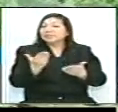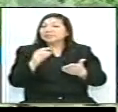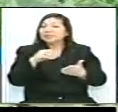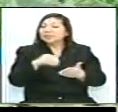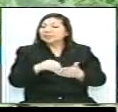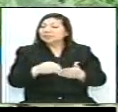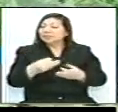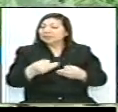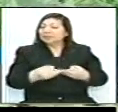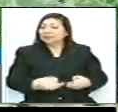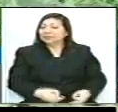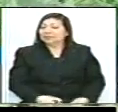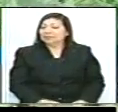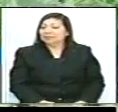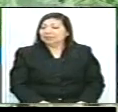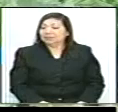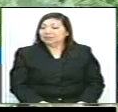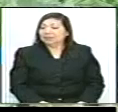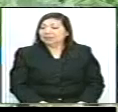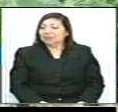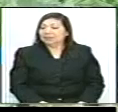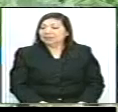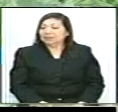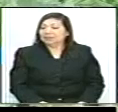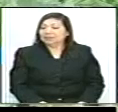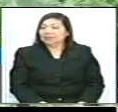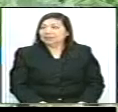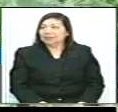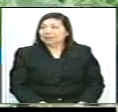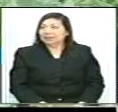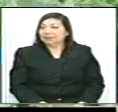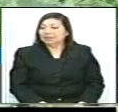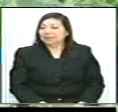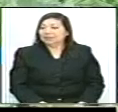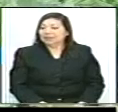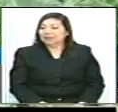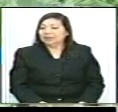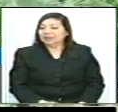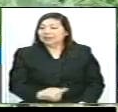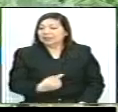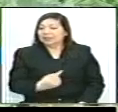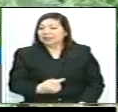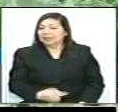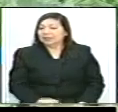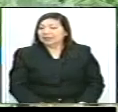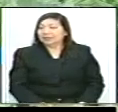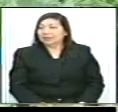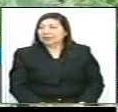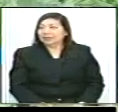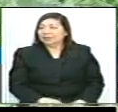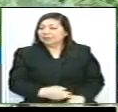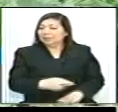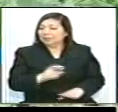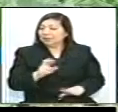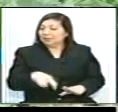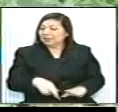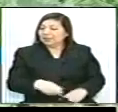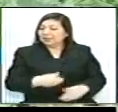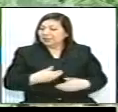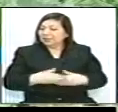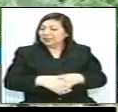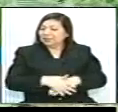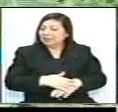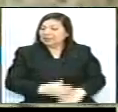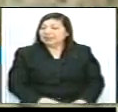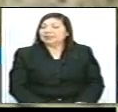plantea un presupuesto institucional de apertura alto para los gobiernos del gobierno nacional, en el proceso